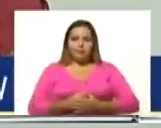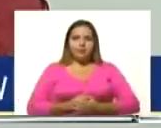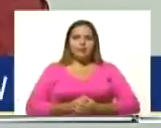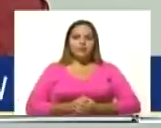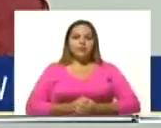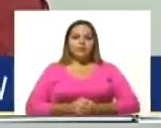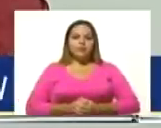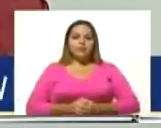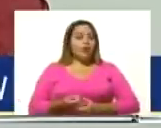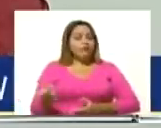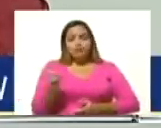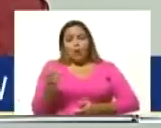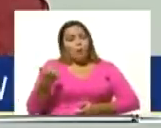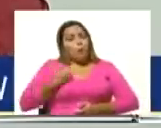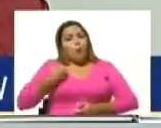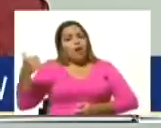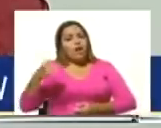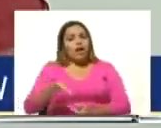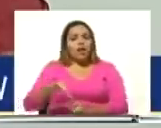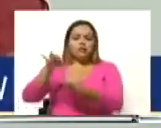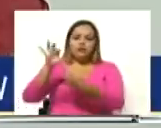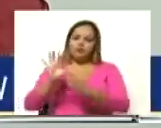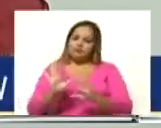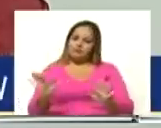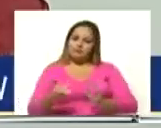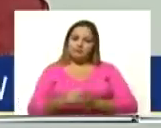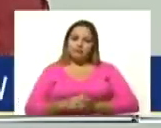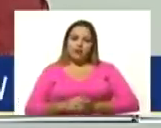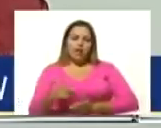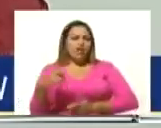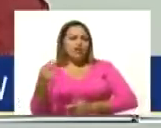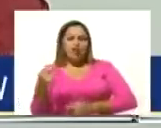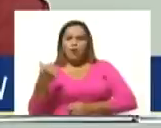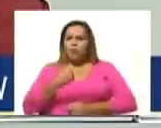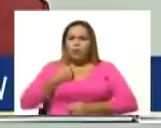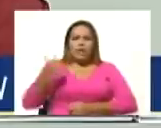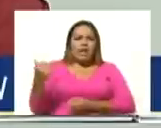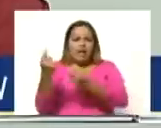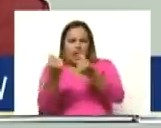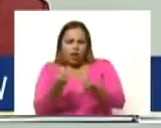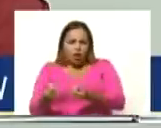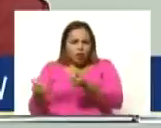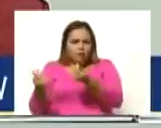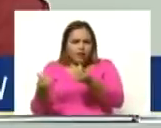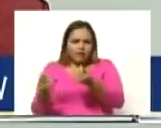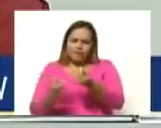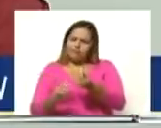No es cualquier cosa, no es cualquier economía,